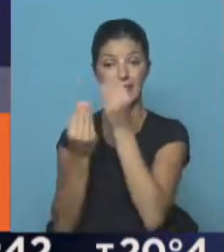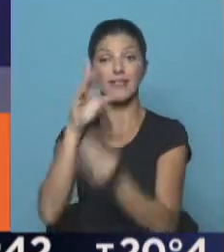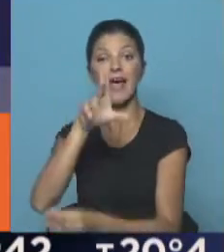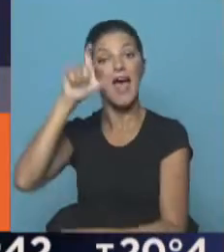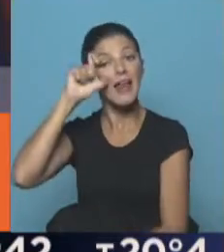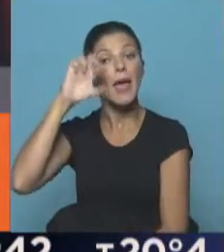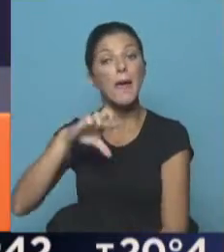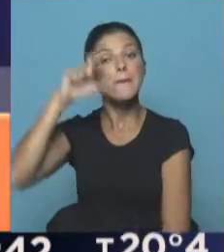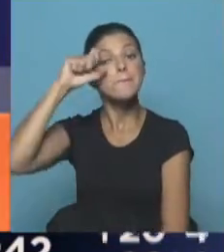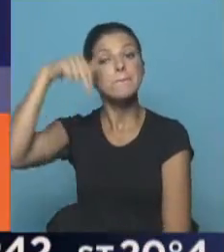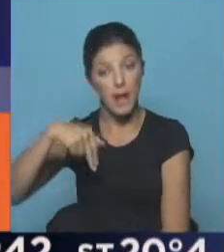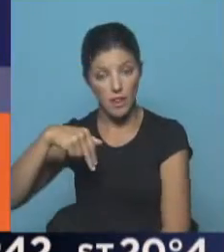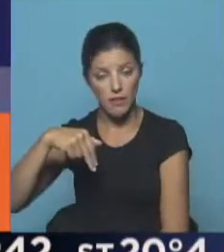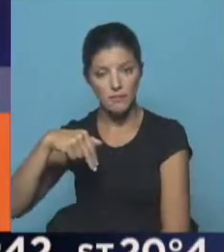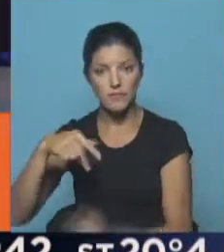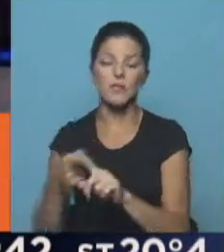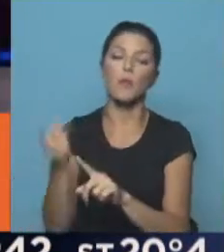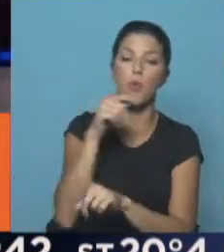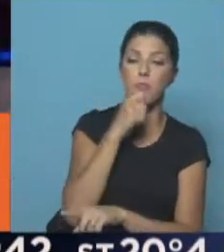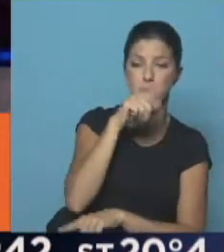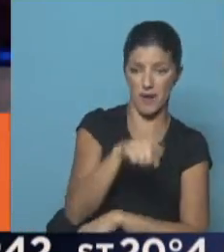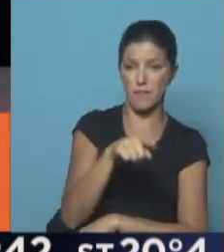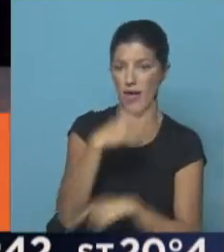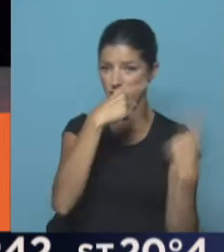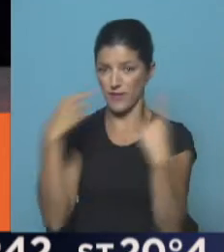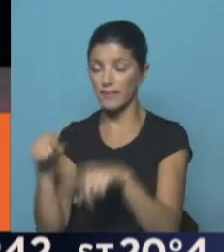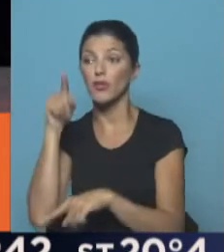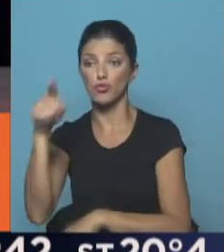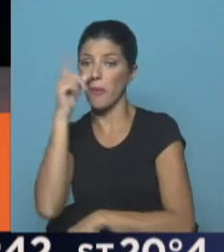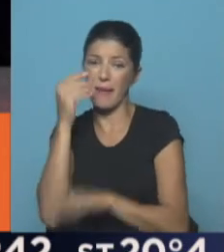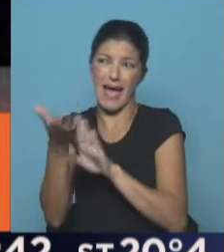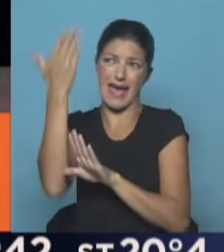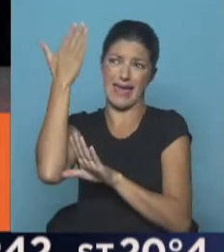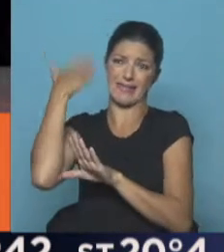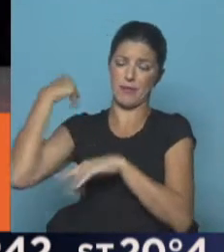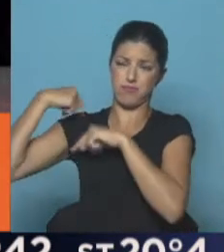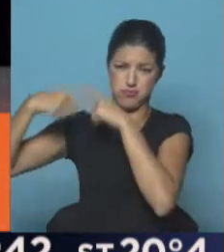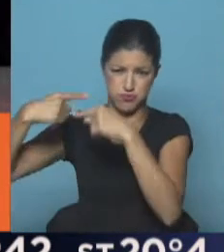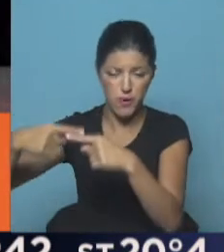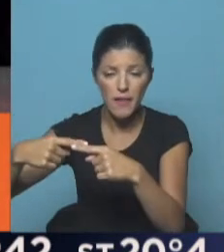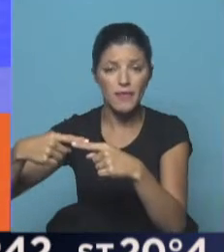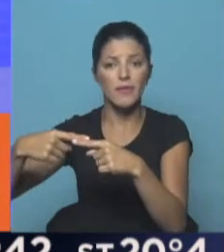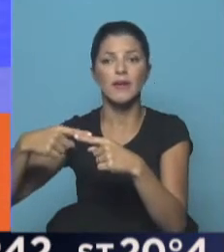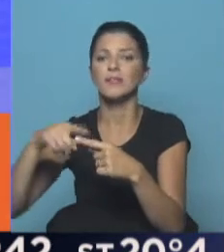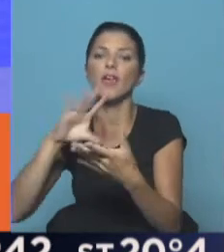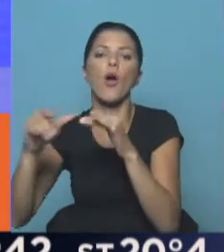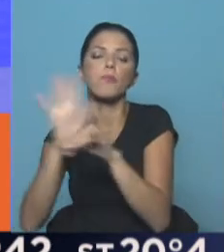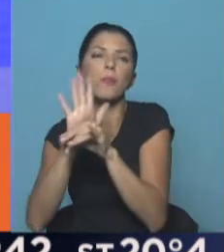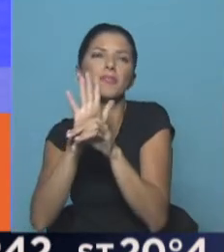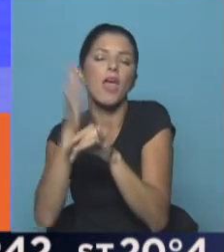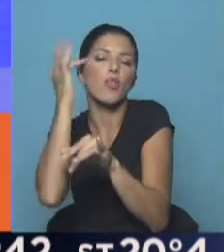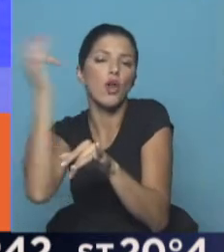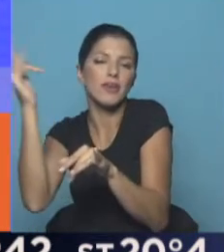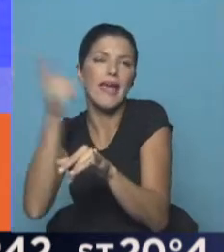de la Libertad de Wilders, un partido que es fundado por el padre Marine Le Pen, que tiene un componente filofascista o directamente nazi en sus orígenes,